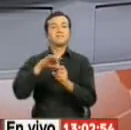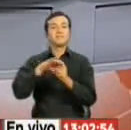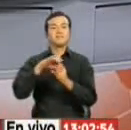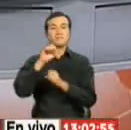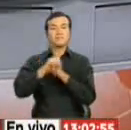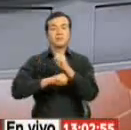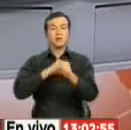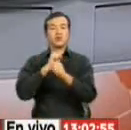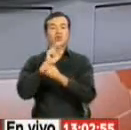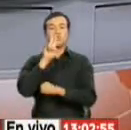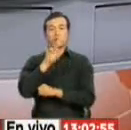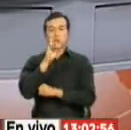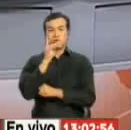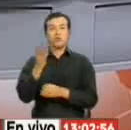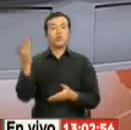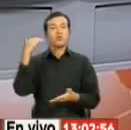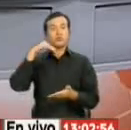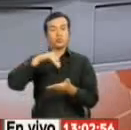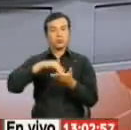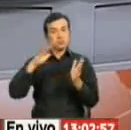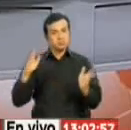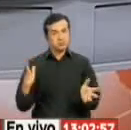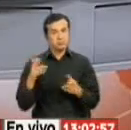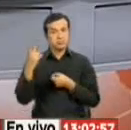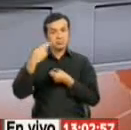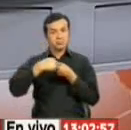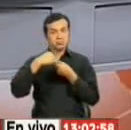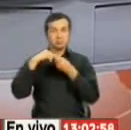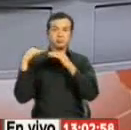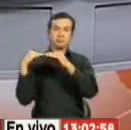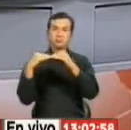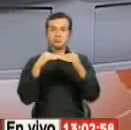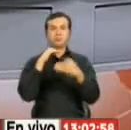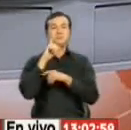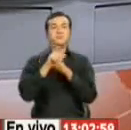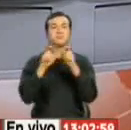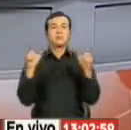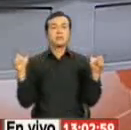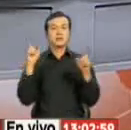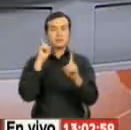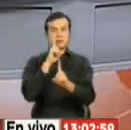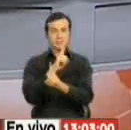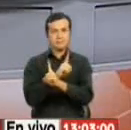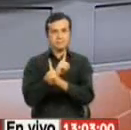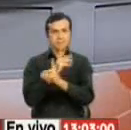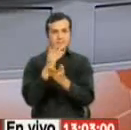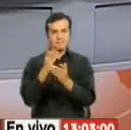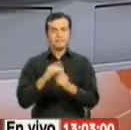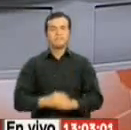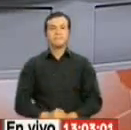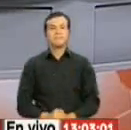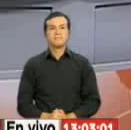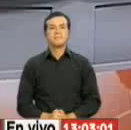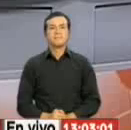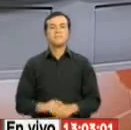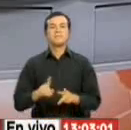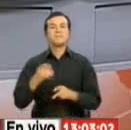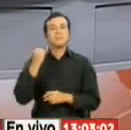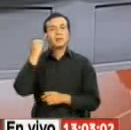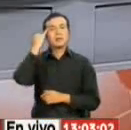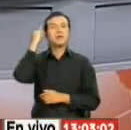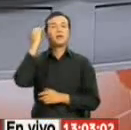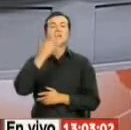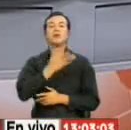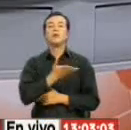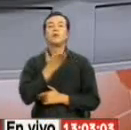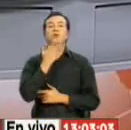2018 nuevamente se impulsará la participación democrática de las personas con discapacidad y de hecho esta iniciativa se ha